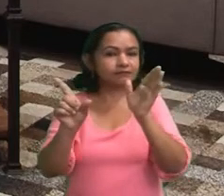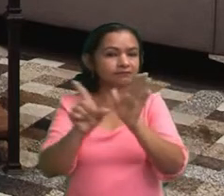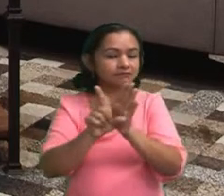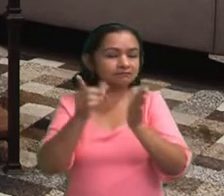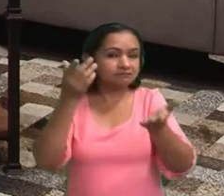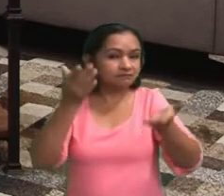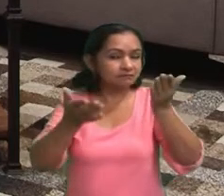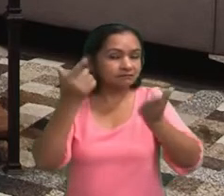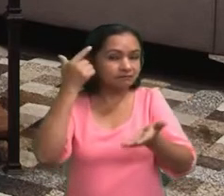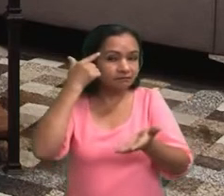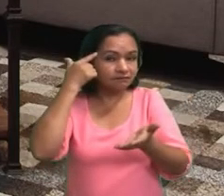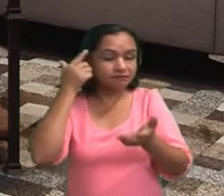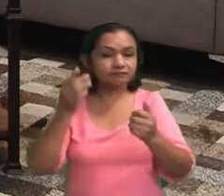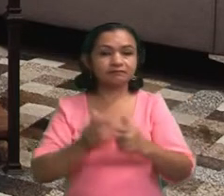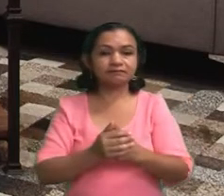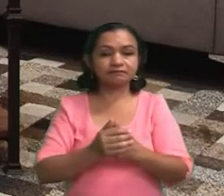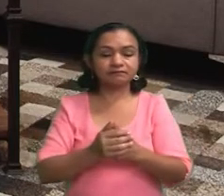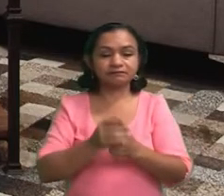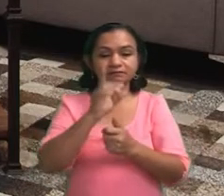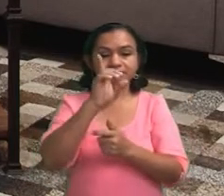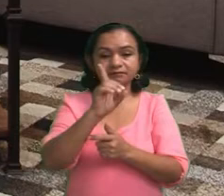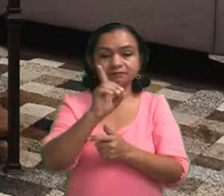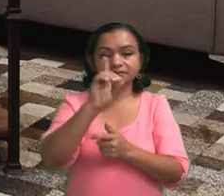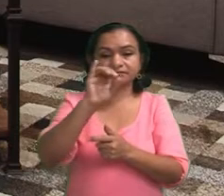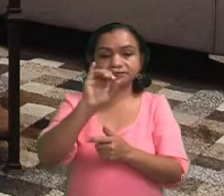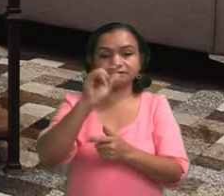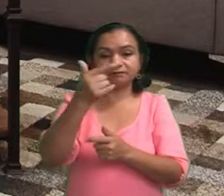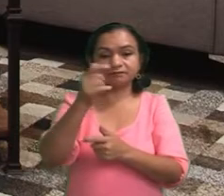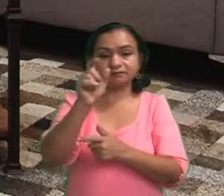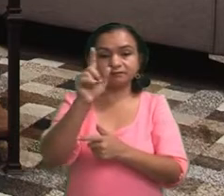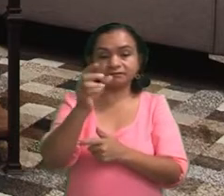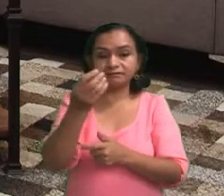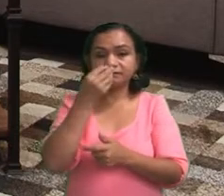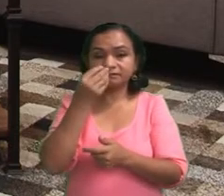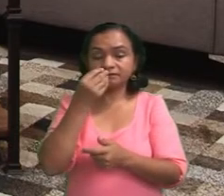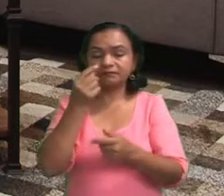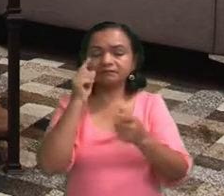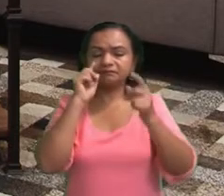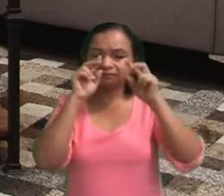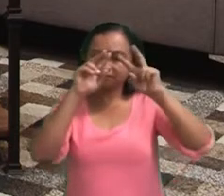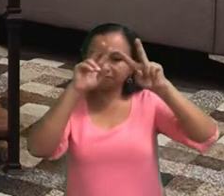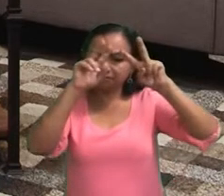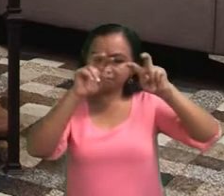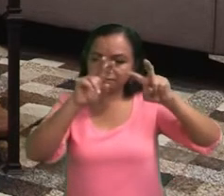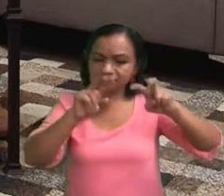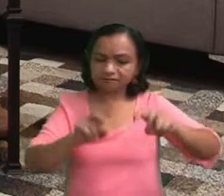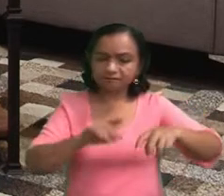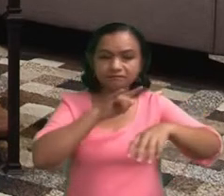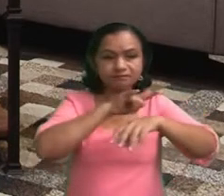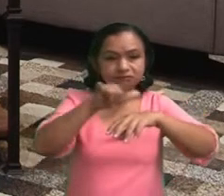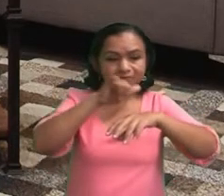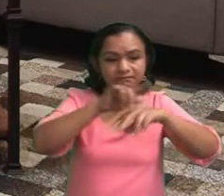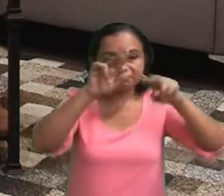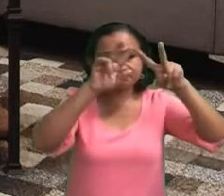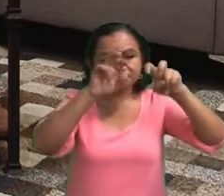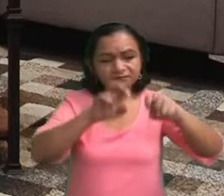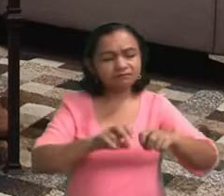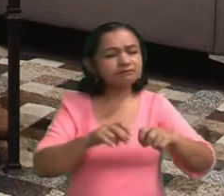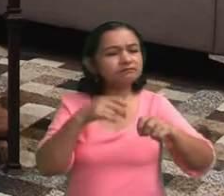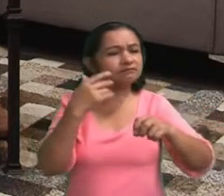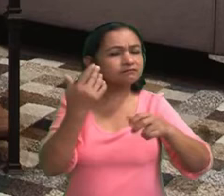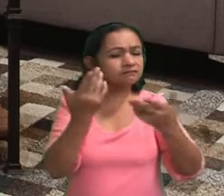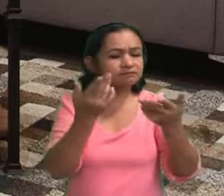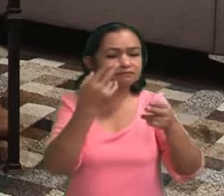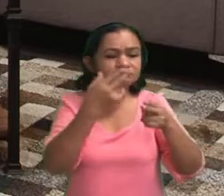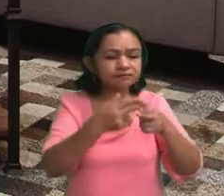ocurrir. Entonces vos te metés al digesto jurídico de seguridad y soberanía alimentaria y buscás qué legislación